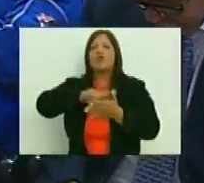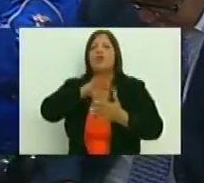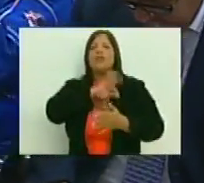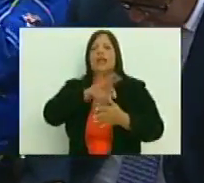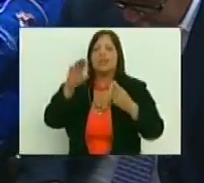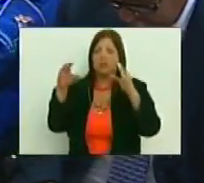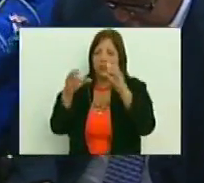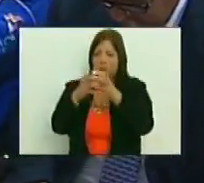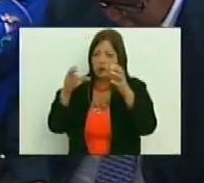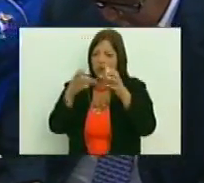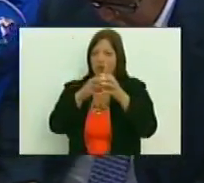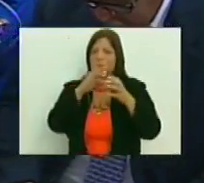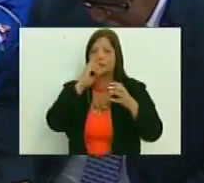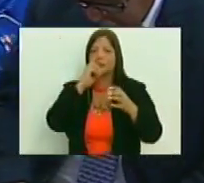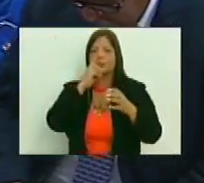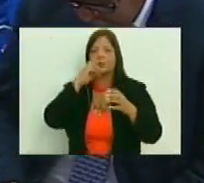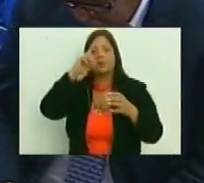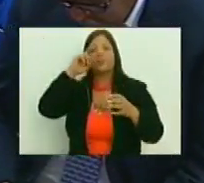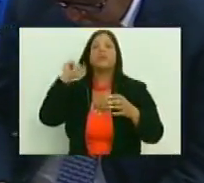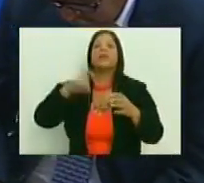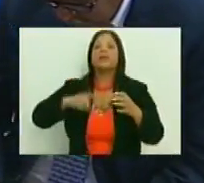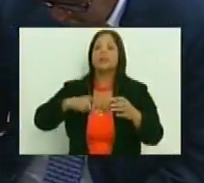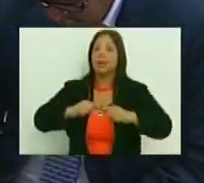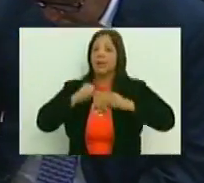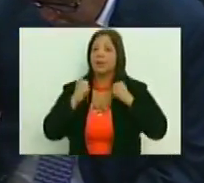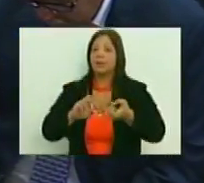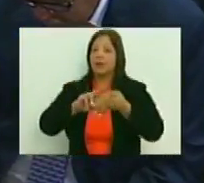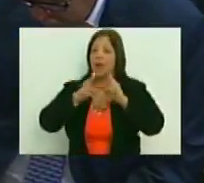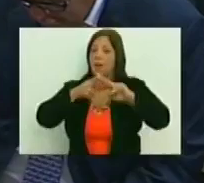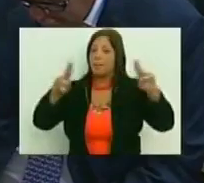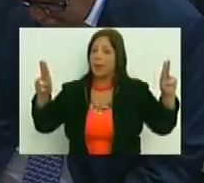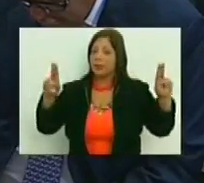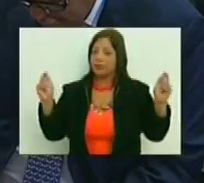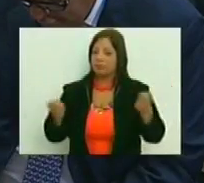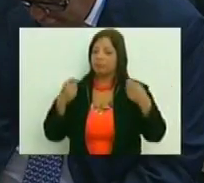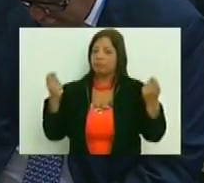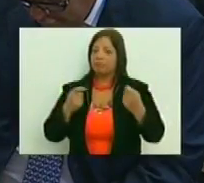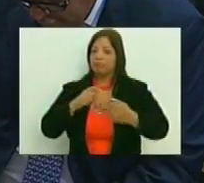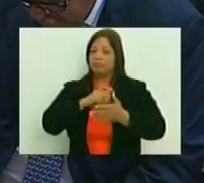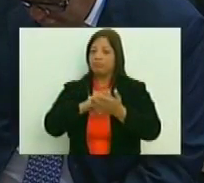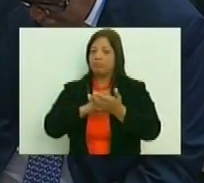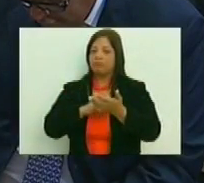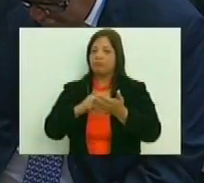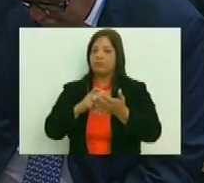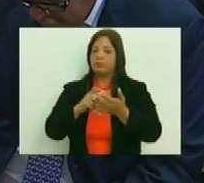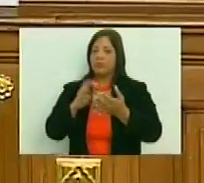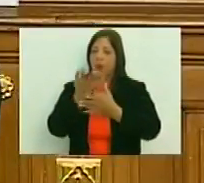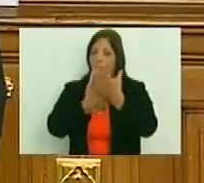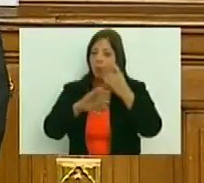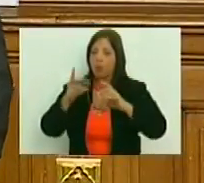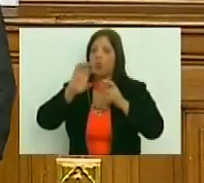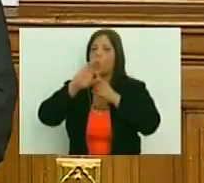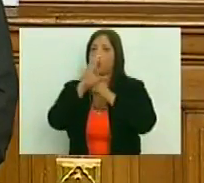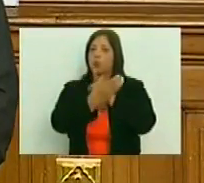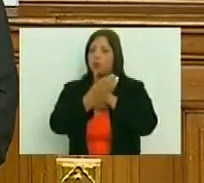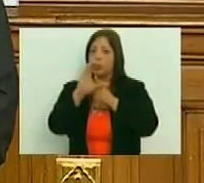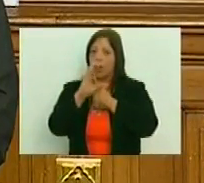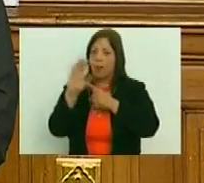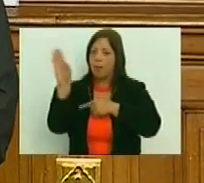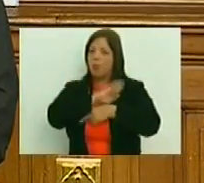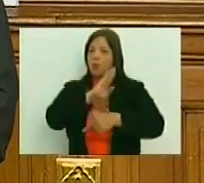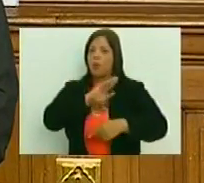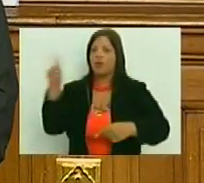sociedad necesarios para asegurar la paz, reivindicar el carácter pluricultural de la